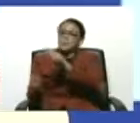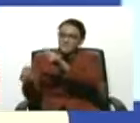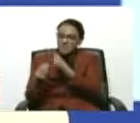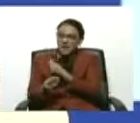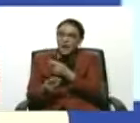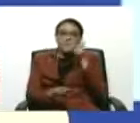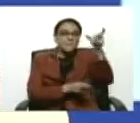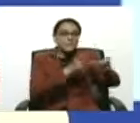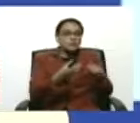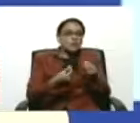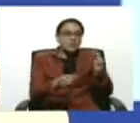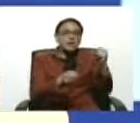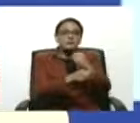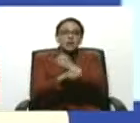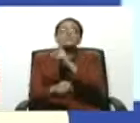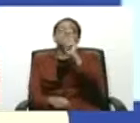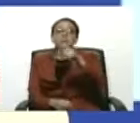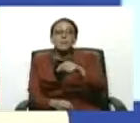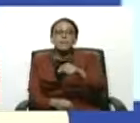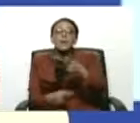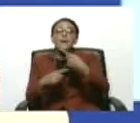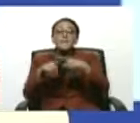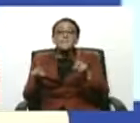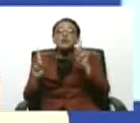genera sino que